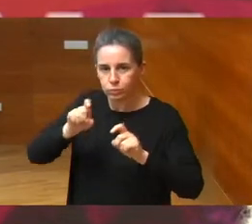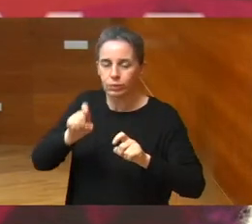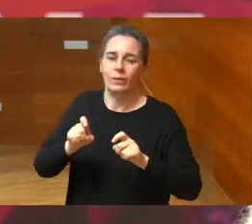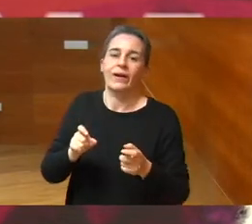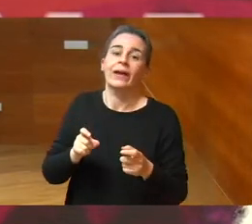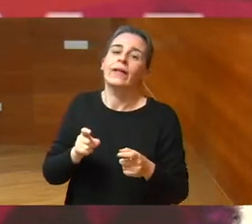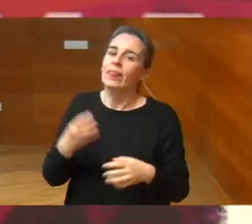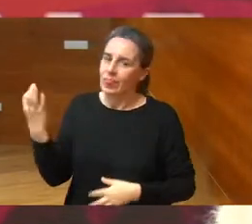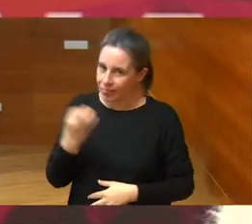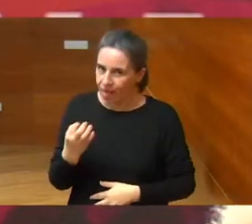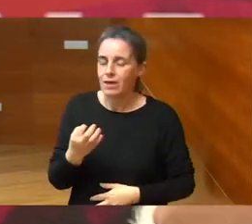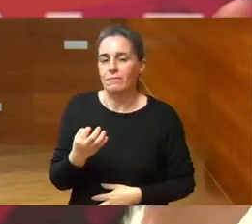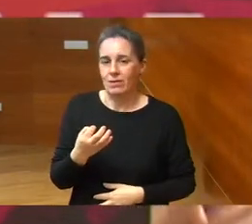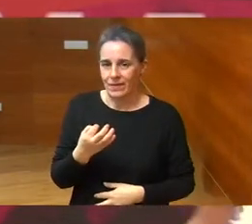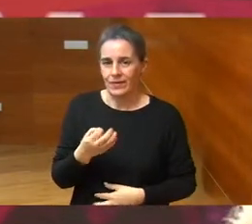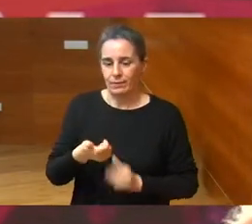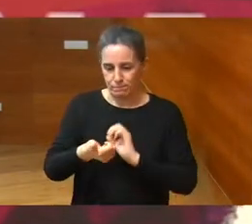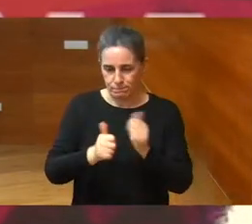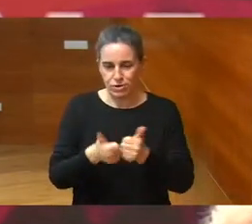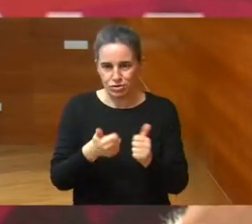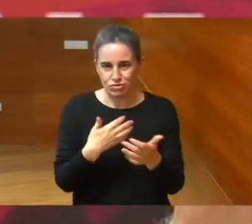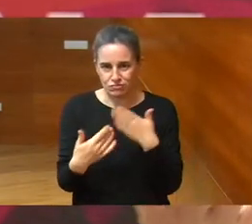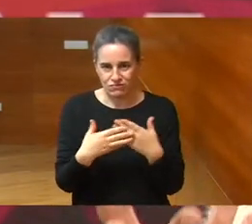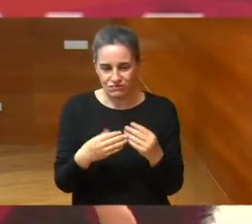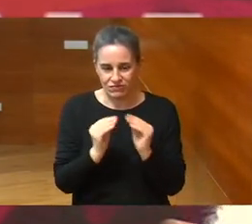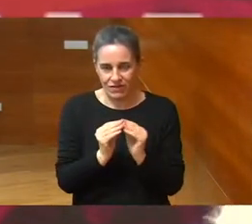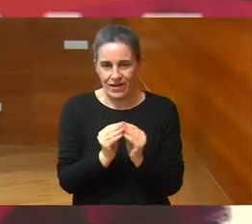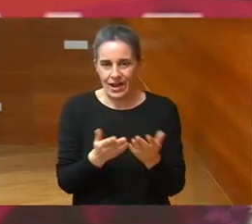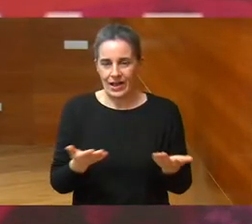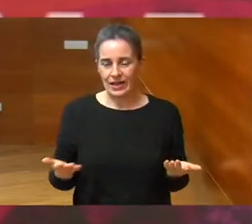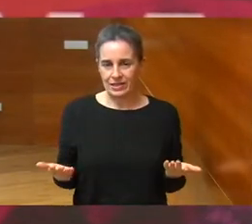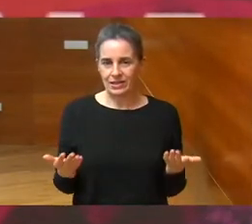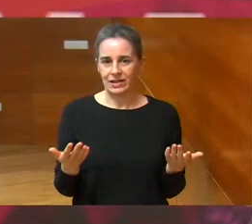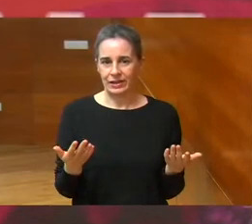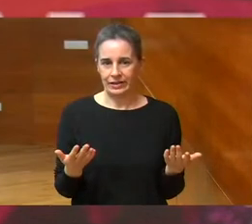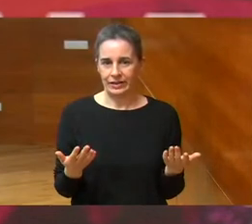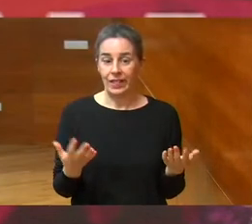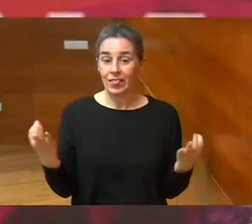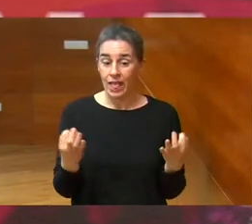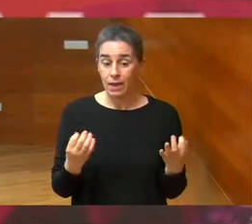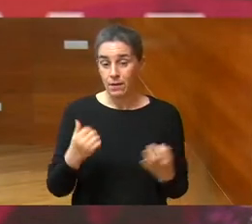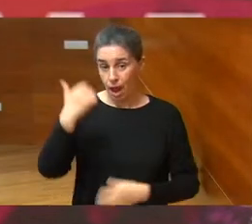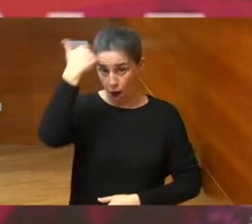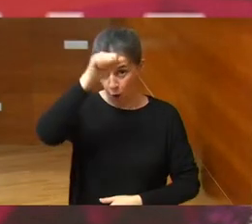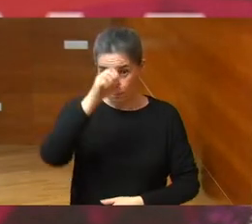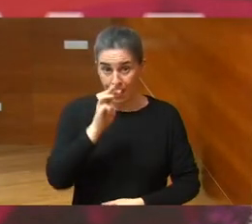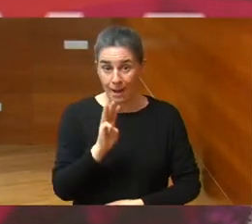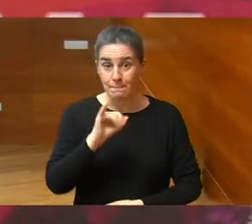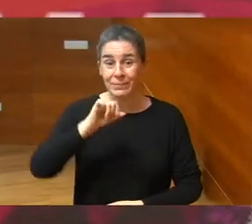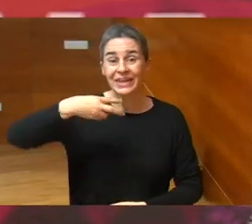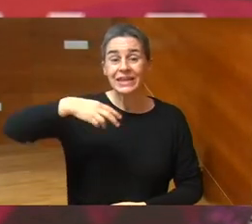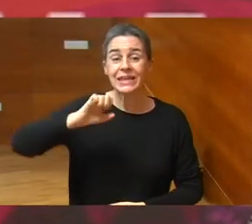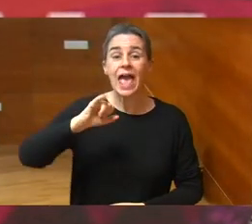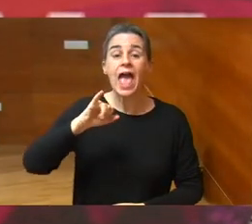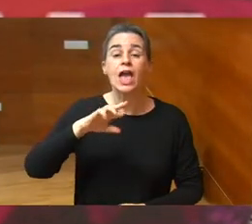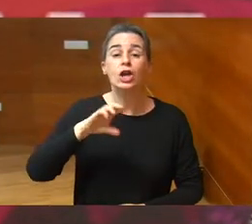tenía que darye piñeiro una información